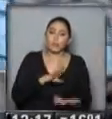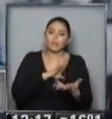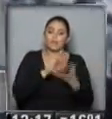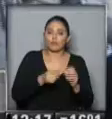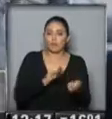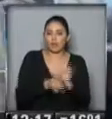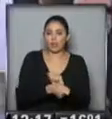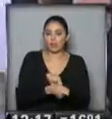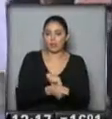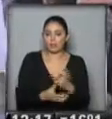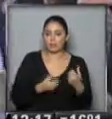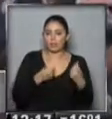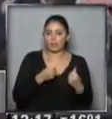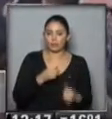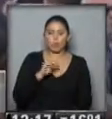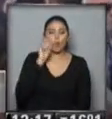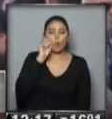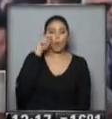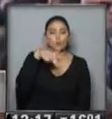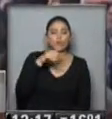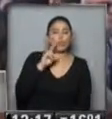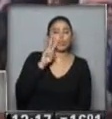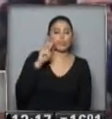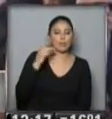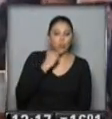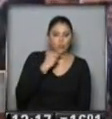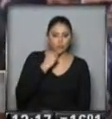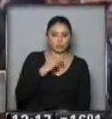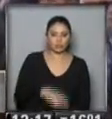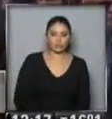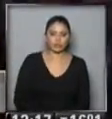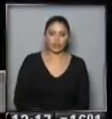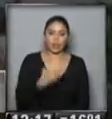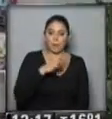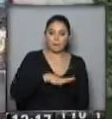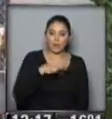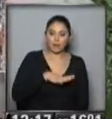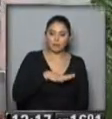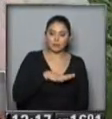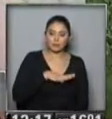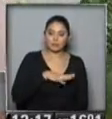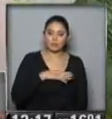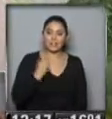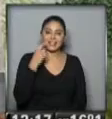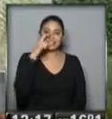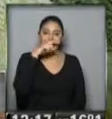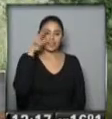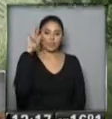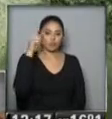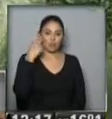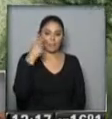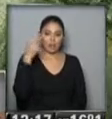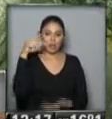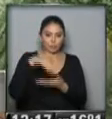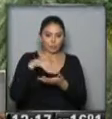ajuste comprometido en junio de 2011, por el cual Portugal recibió un respaldo de 78 mil millones de euros, que